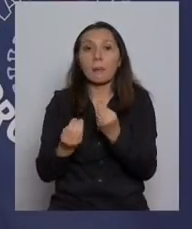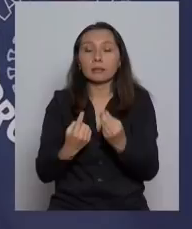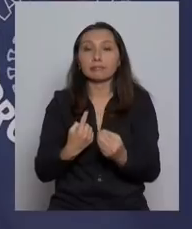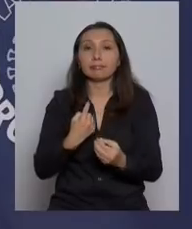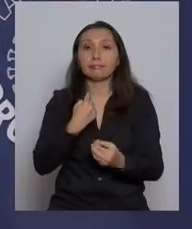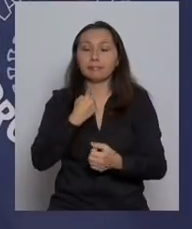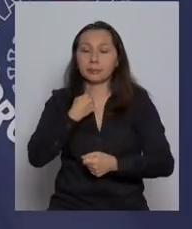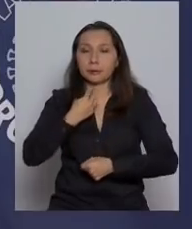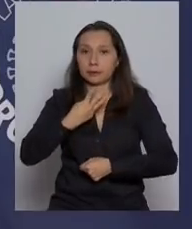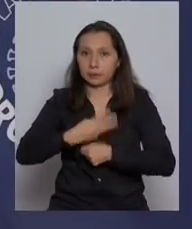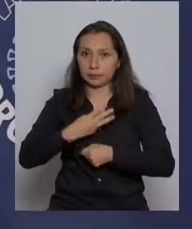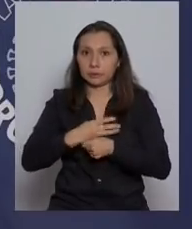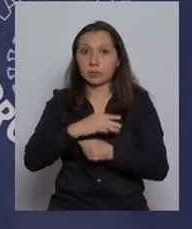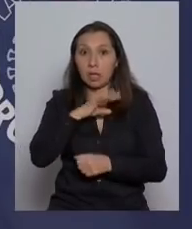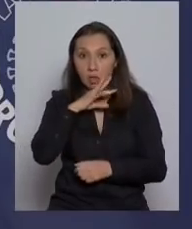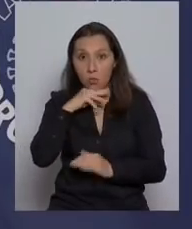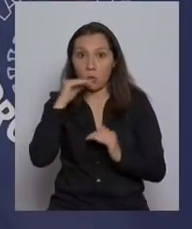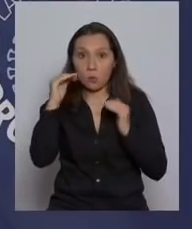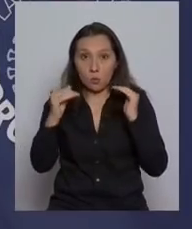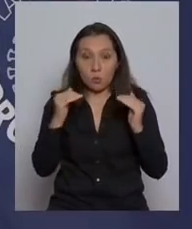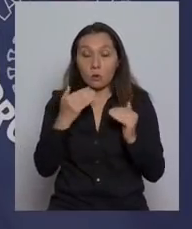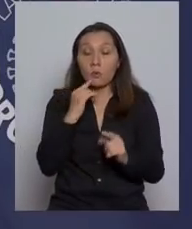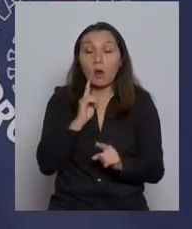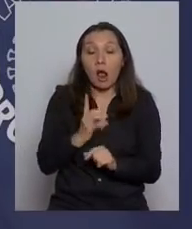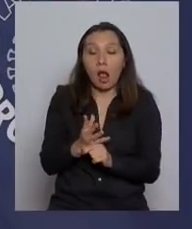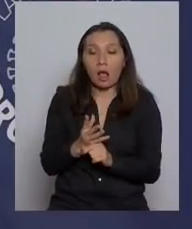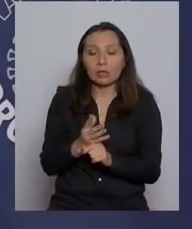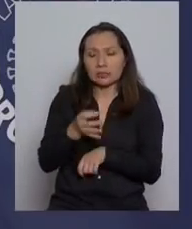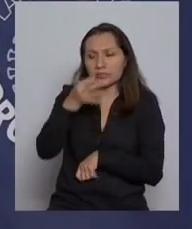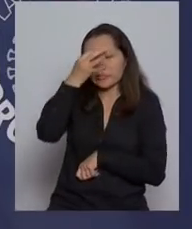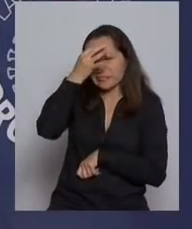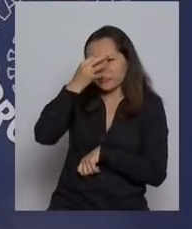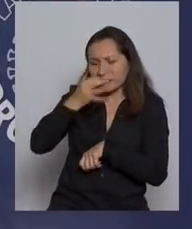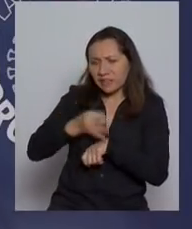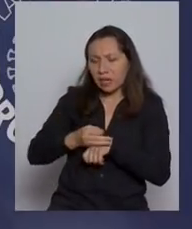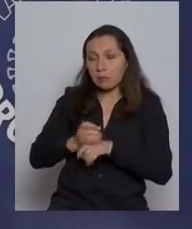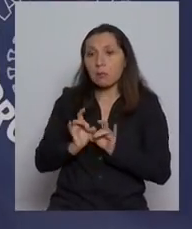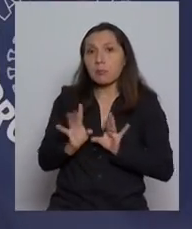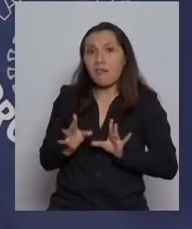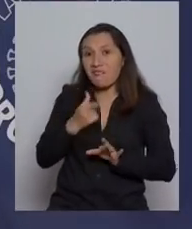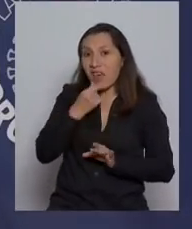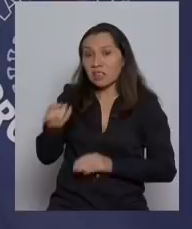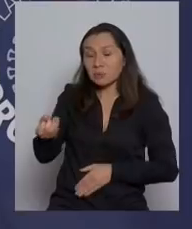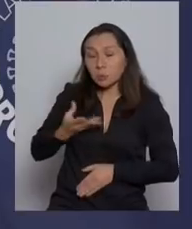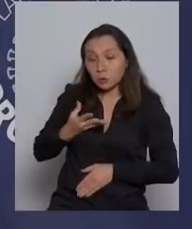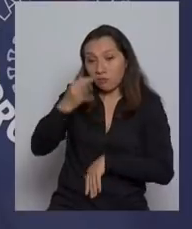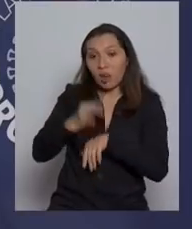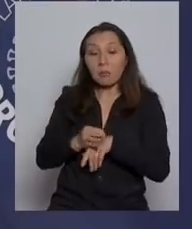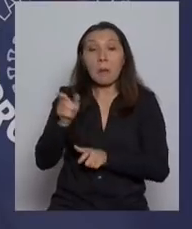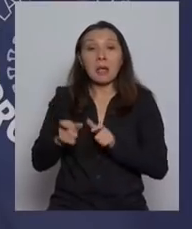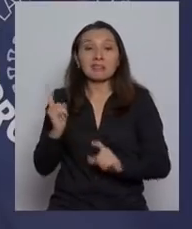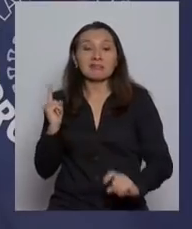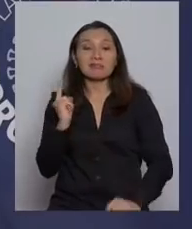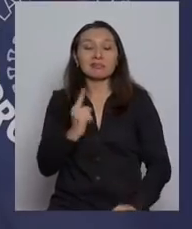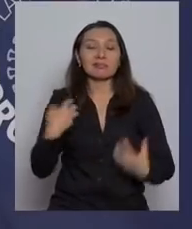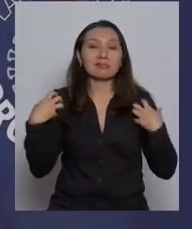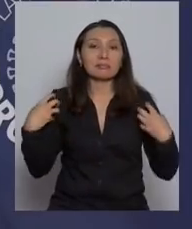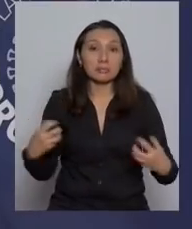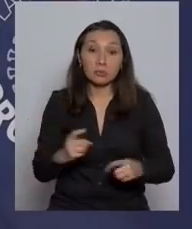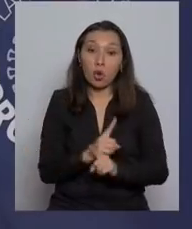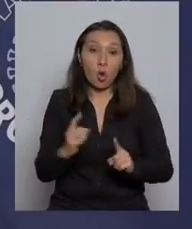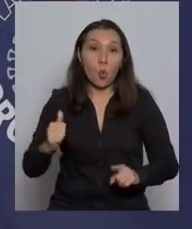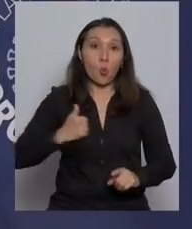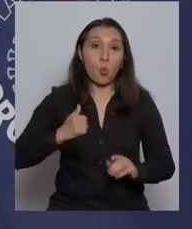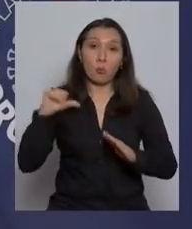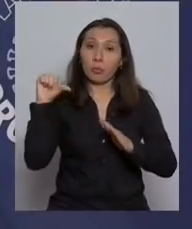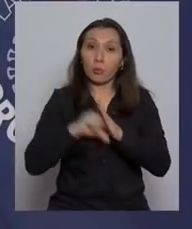nuestros adultos mayores cuando quienes están enfermos, en riesgo de enfermar, no cumplen la cuarentena, que vuelvo a